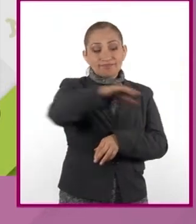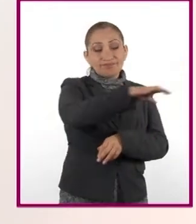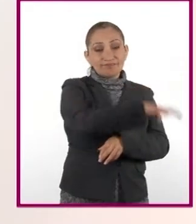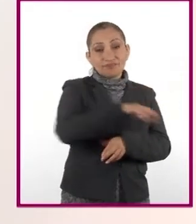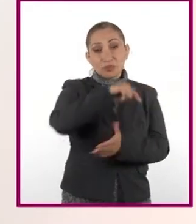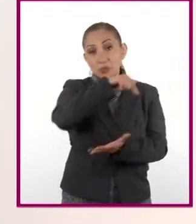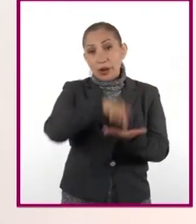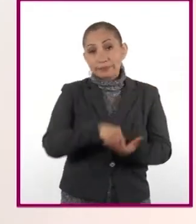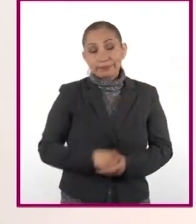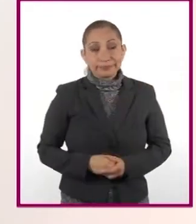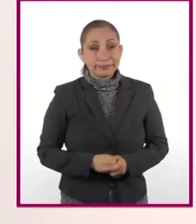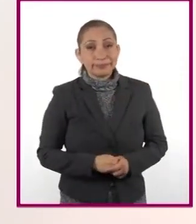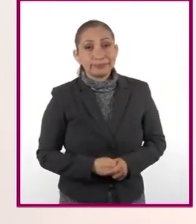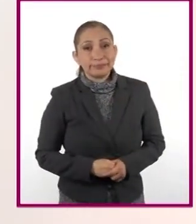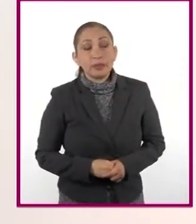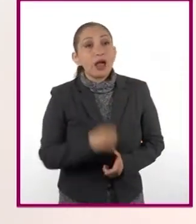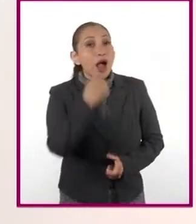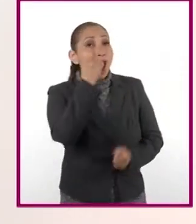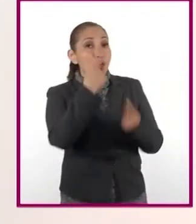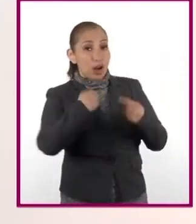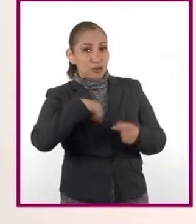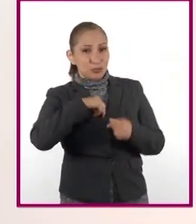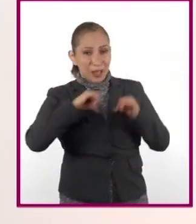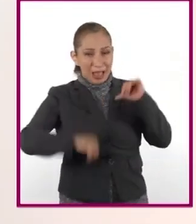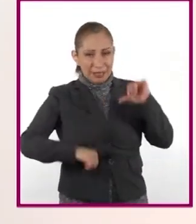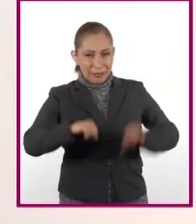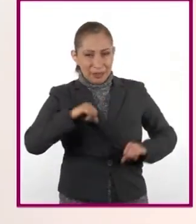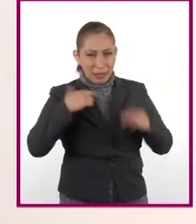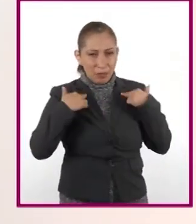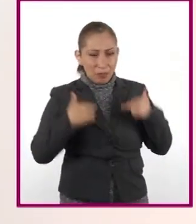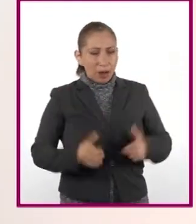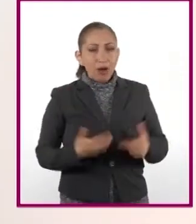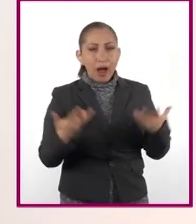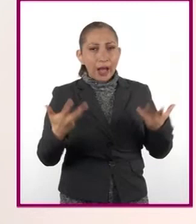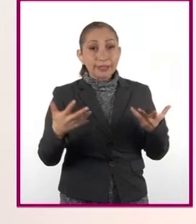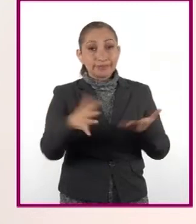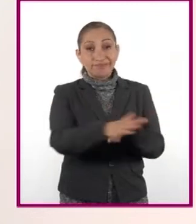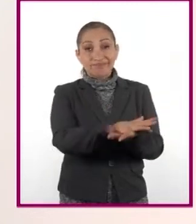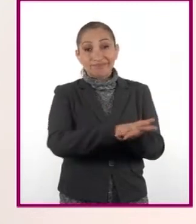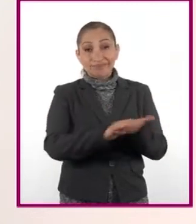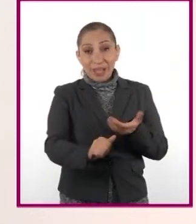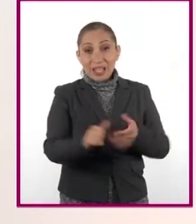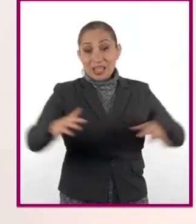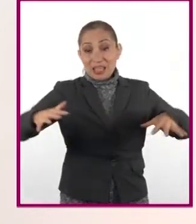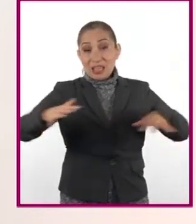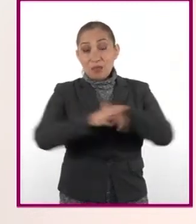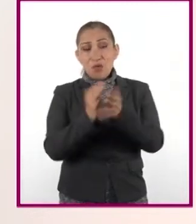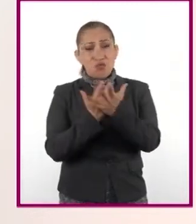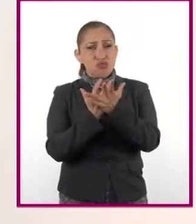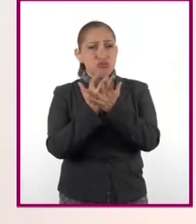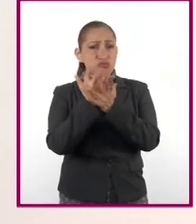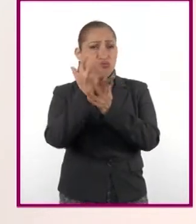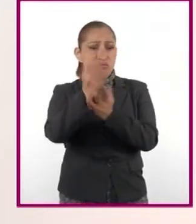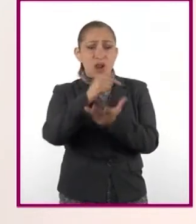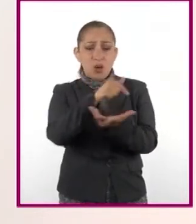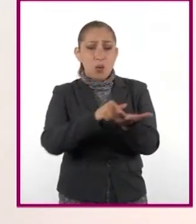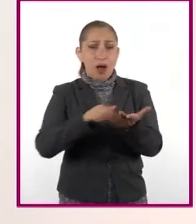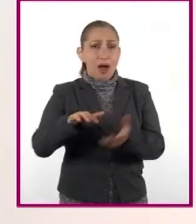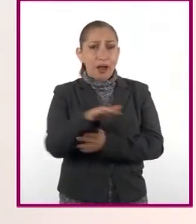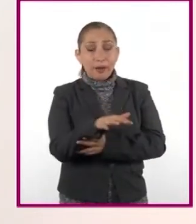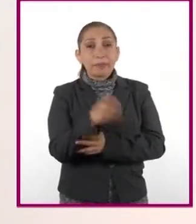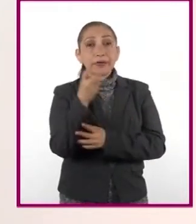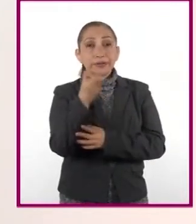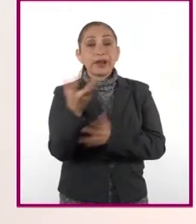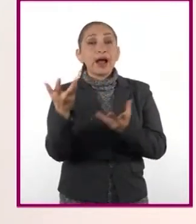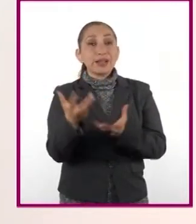ecosistemas. Varias de nuestras actividades han generado destrucción y modificación en los ecosistemas, con lo que